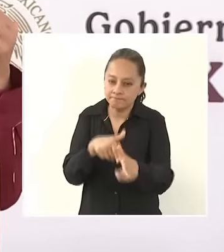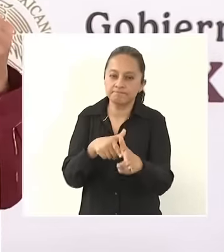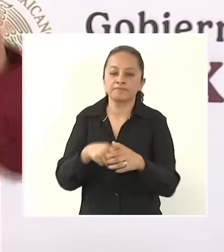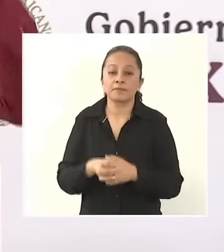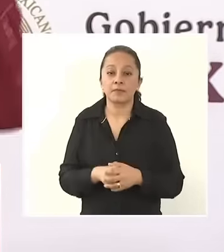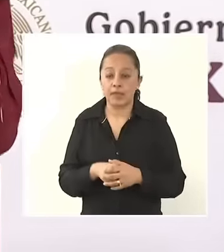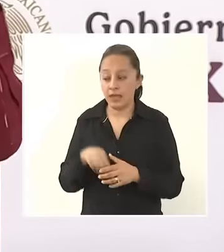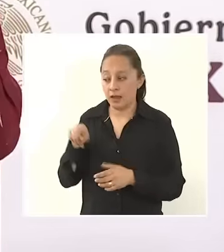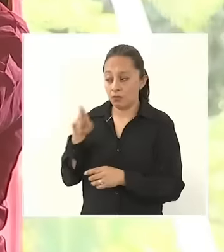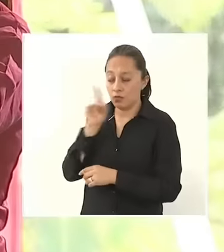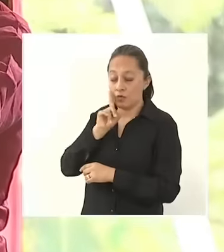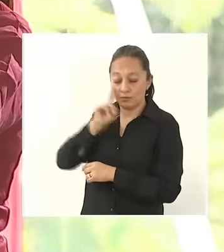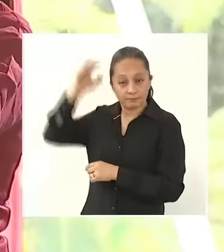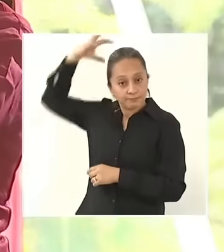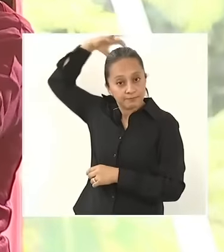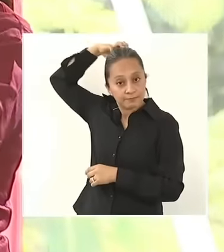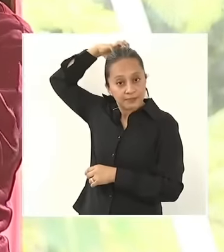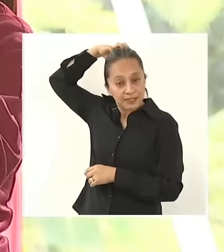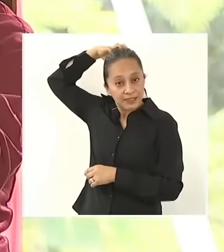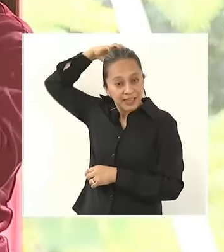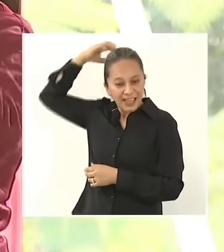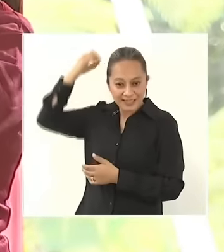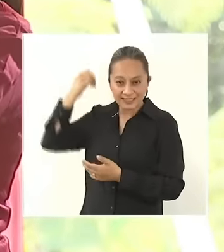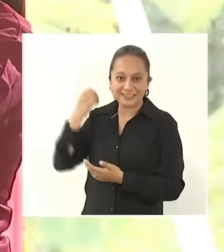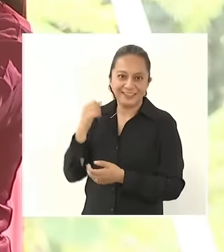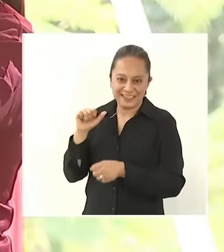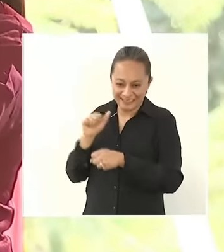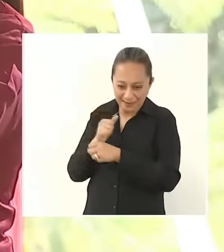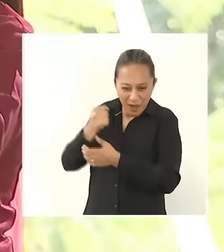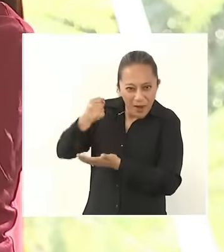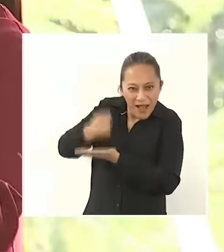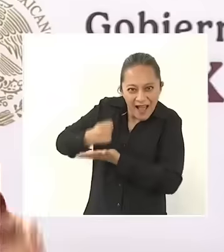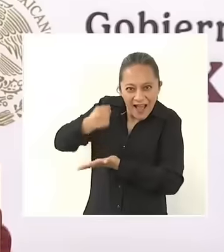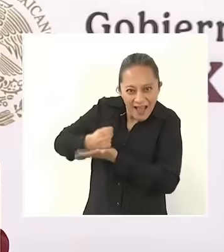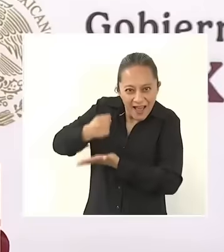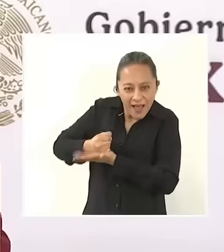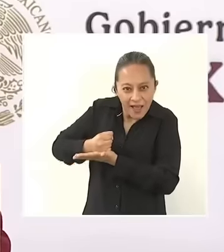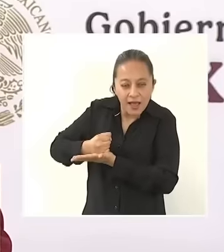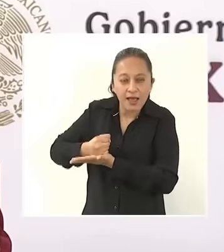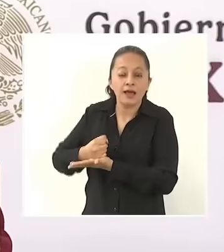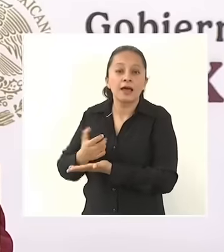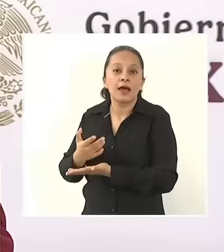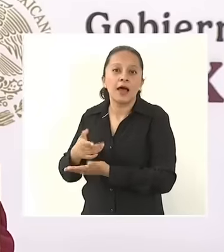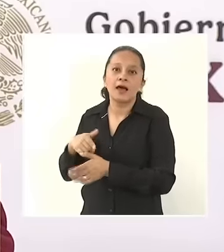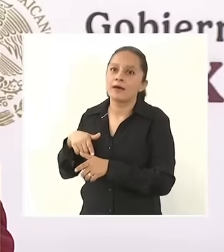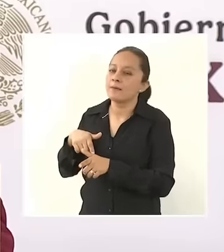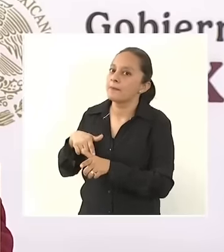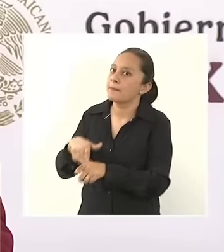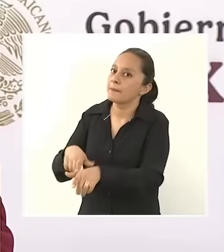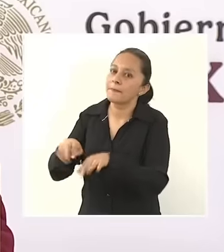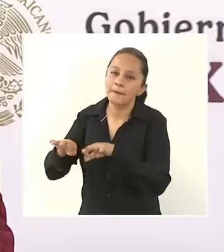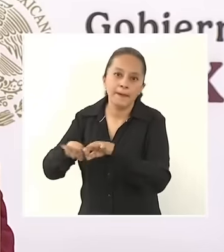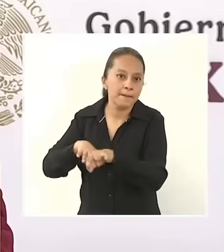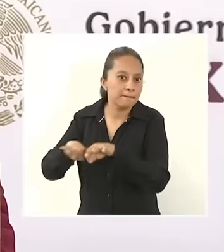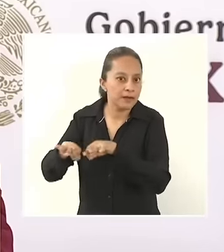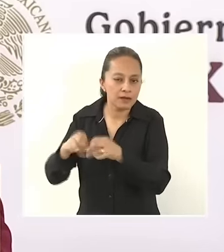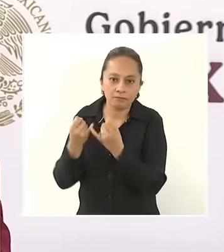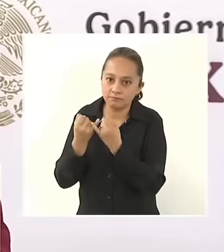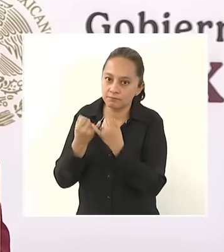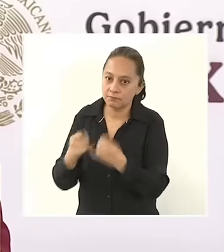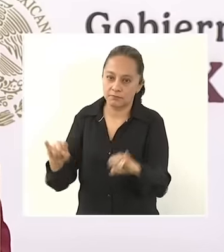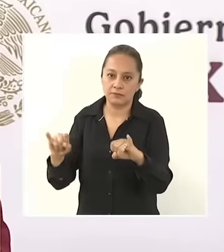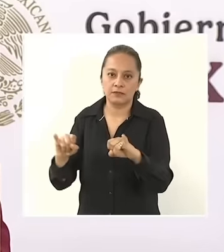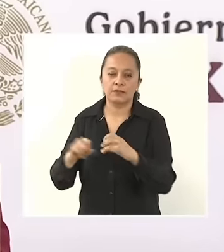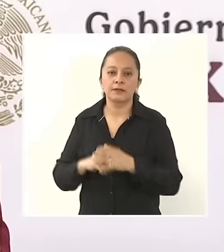corregidora, además de ese famoso taconazo, siguió trabajando para la independencia. Ella